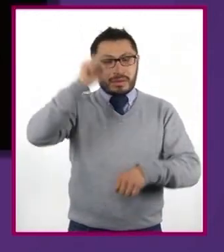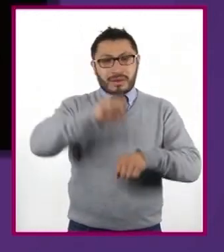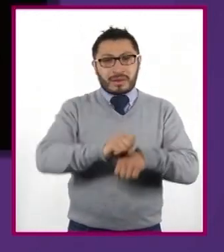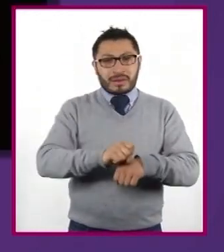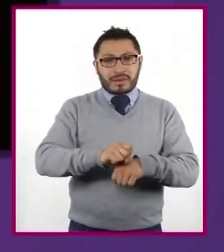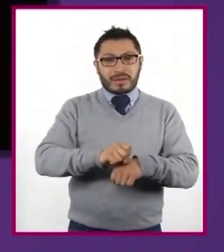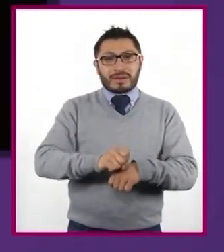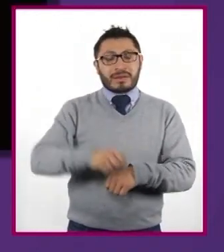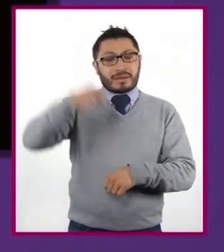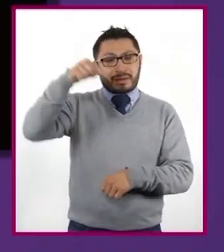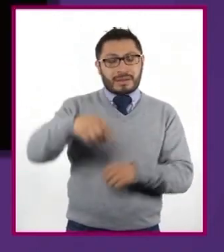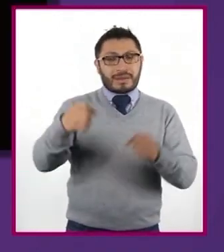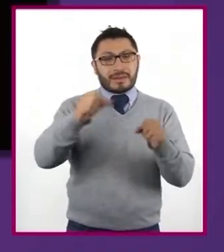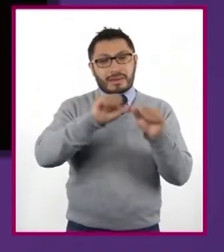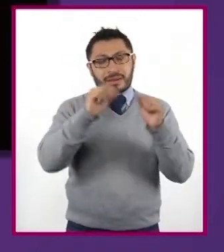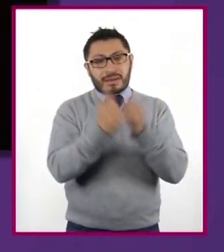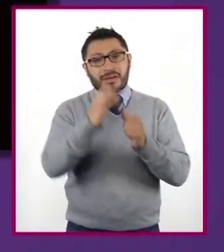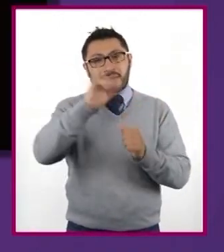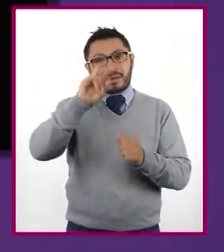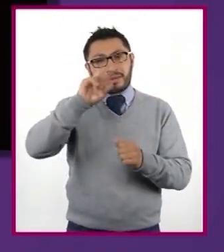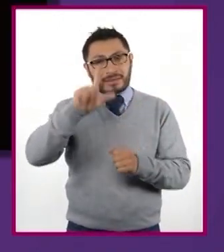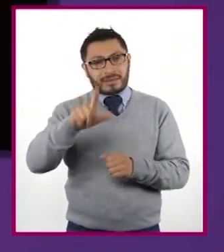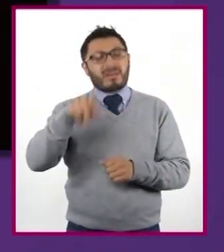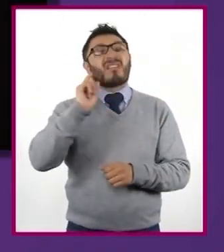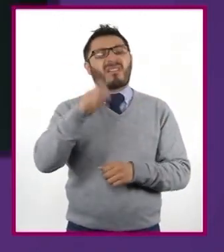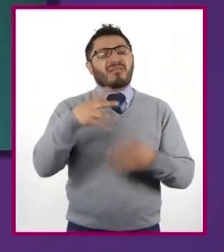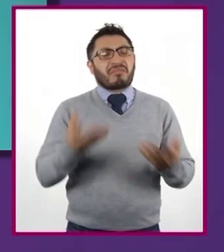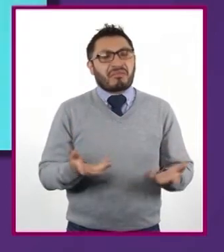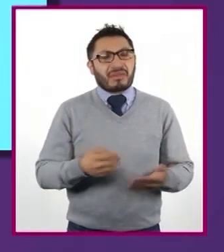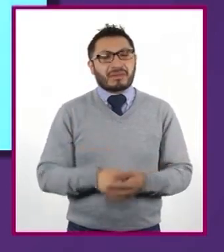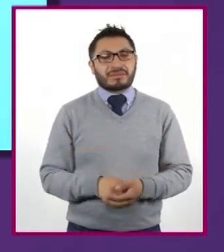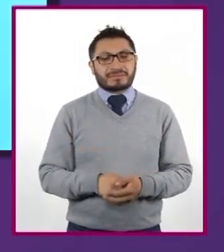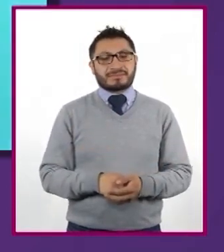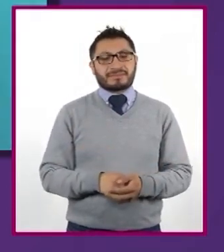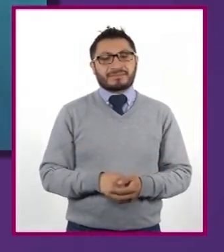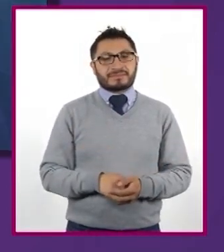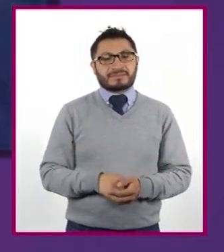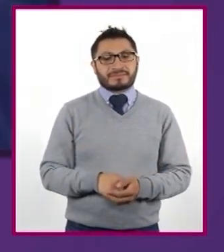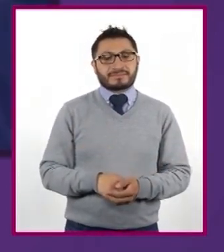civil. Disculpe, ¿qué es una asociación civil?